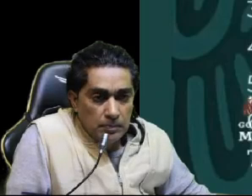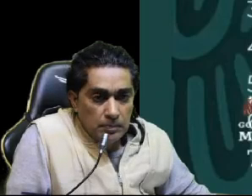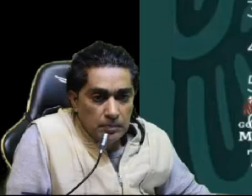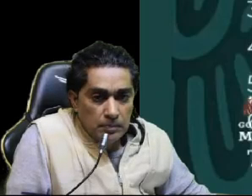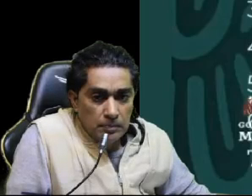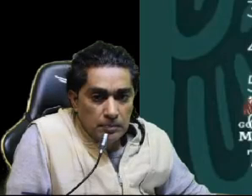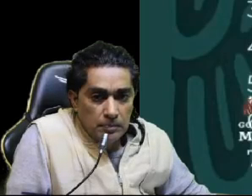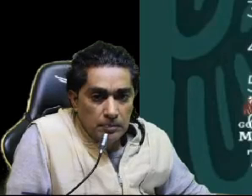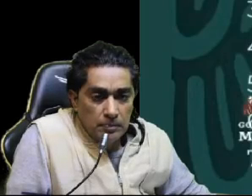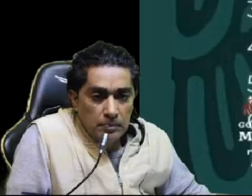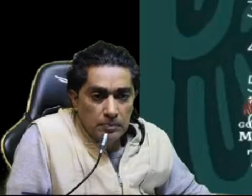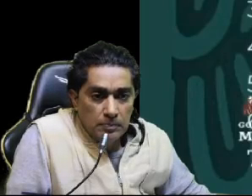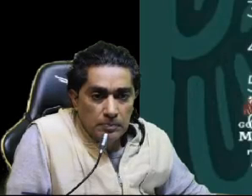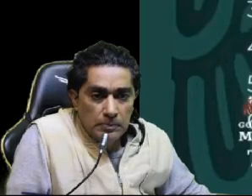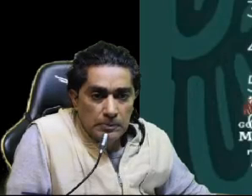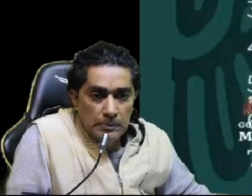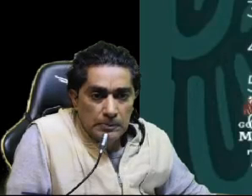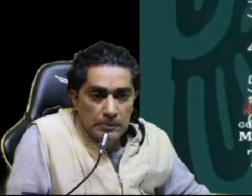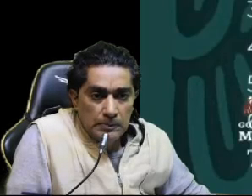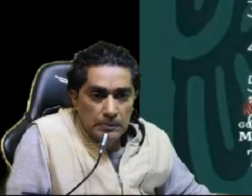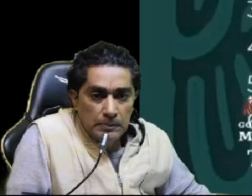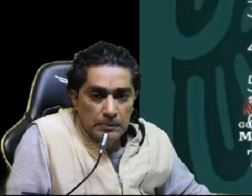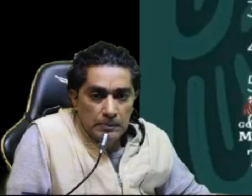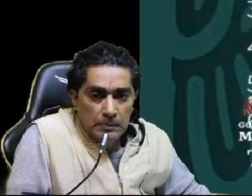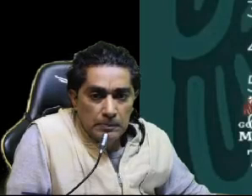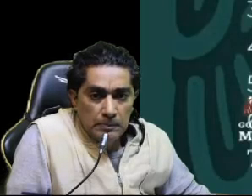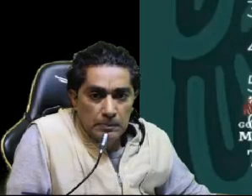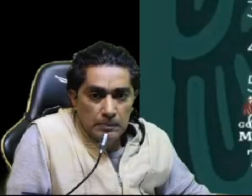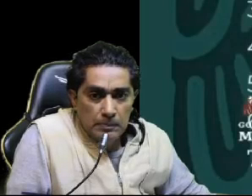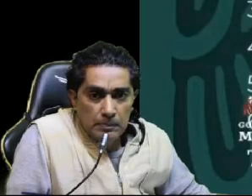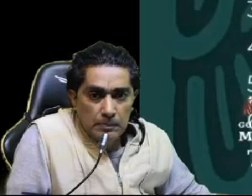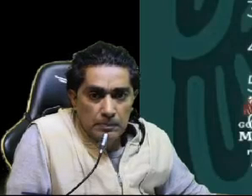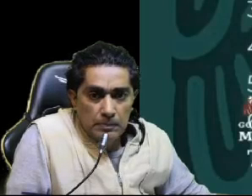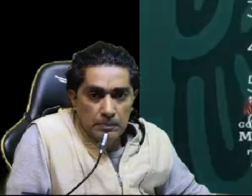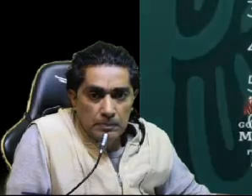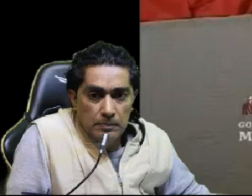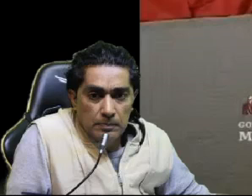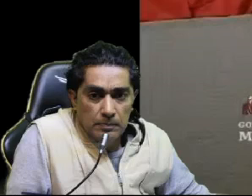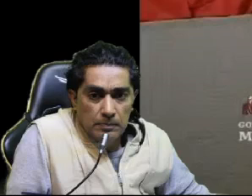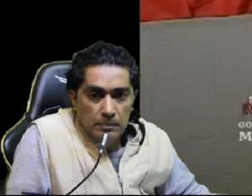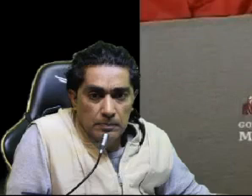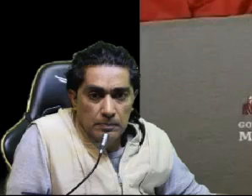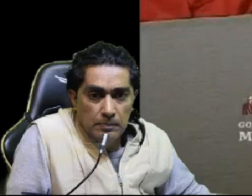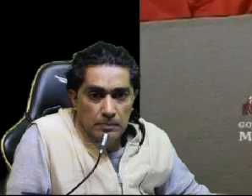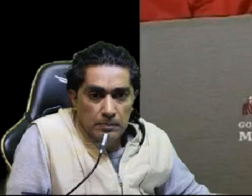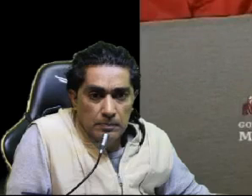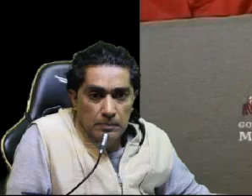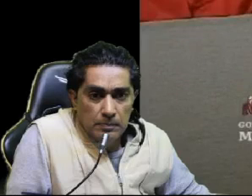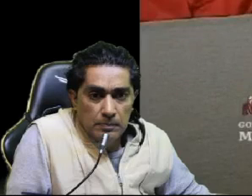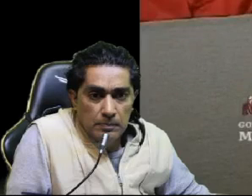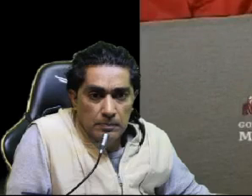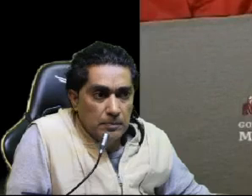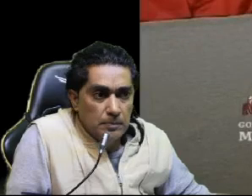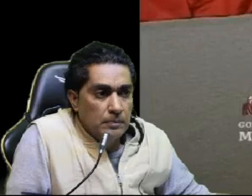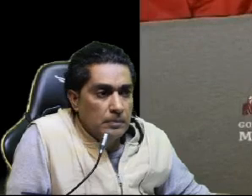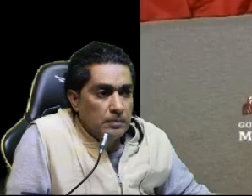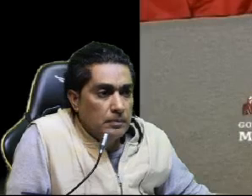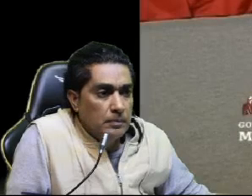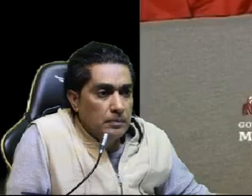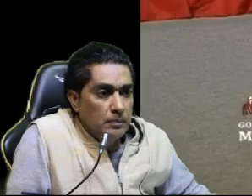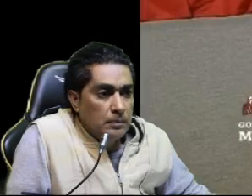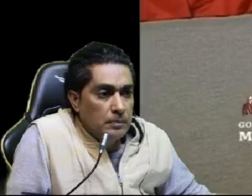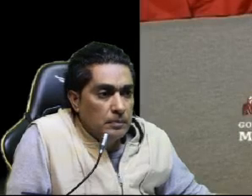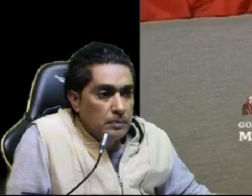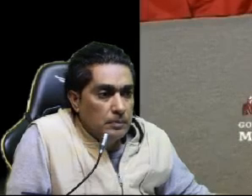al punto de población de menor de 40 años. Y aquí quiero especificar la importancia de cómo los